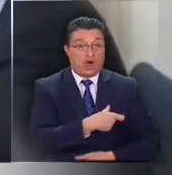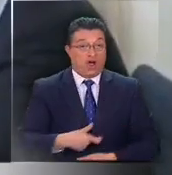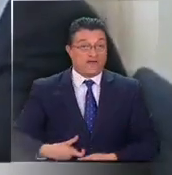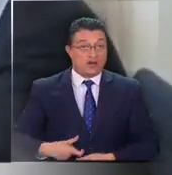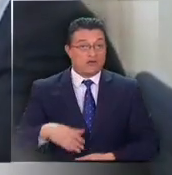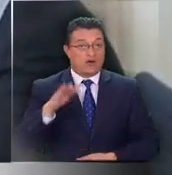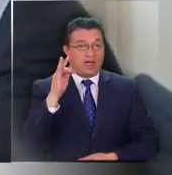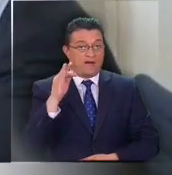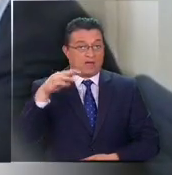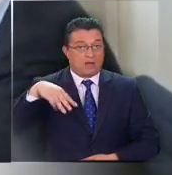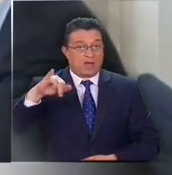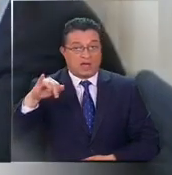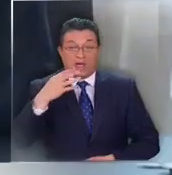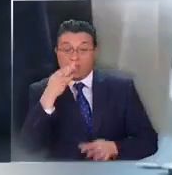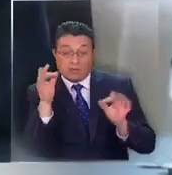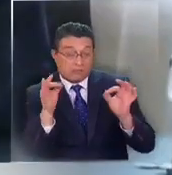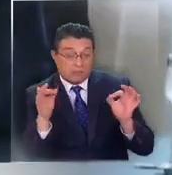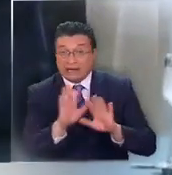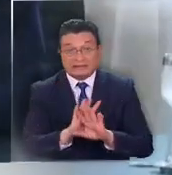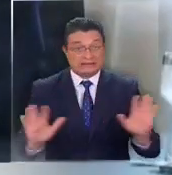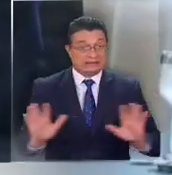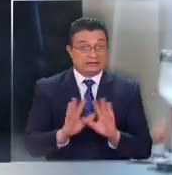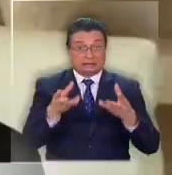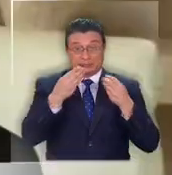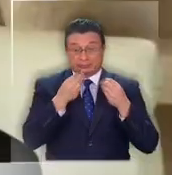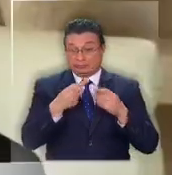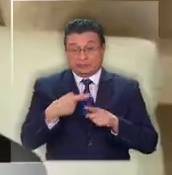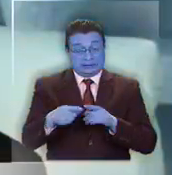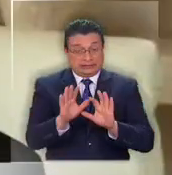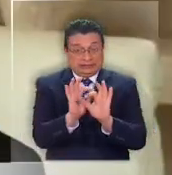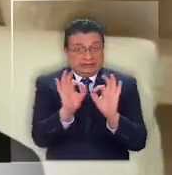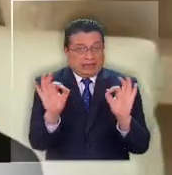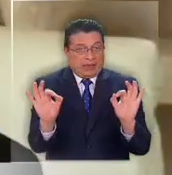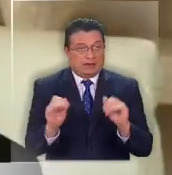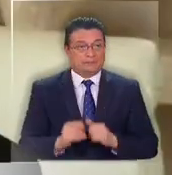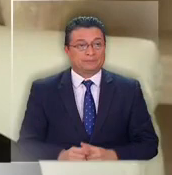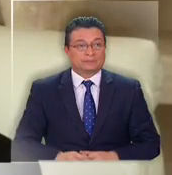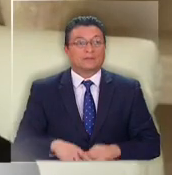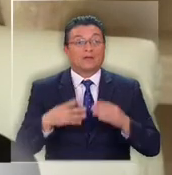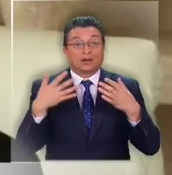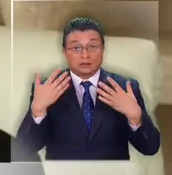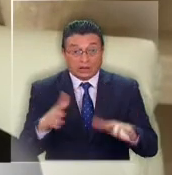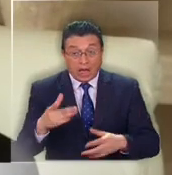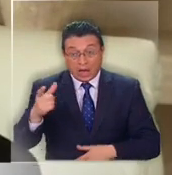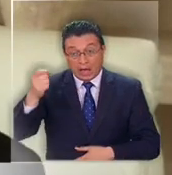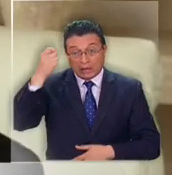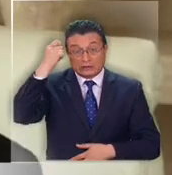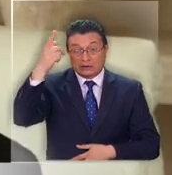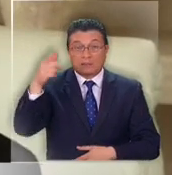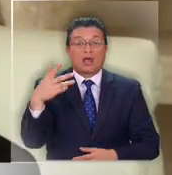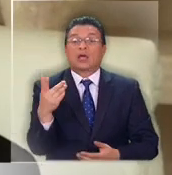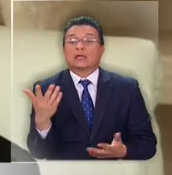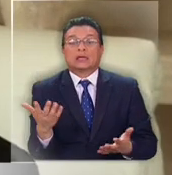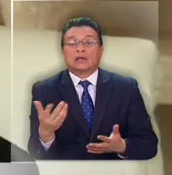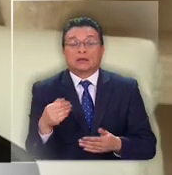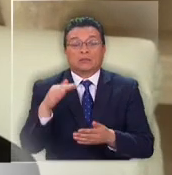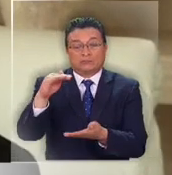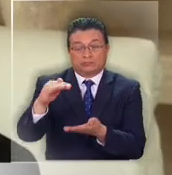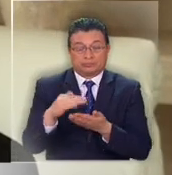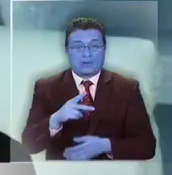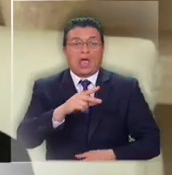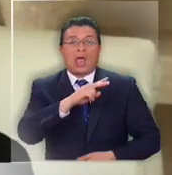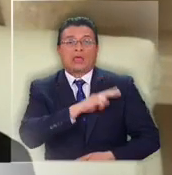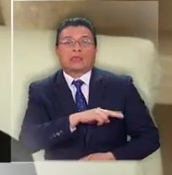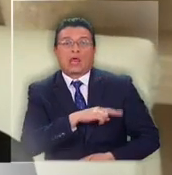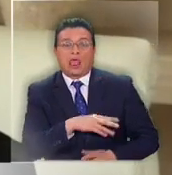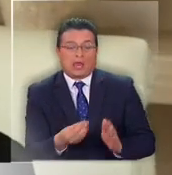FMI detallaron los montos ni las condiciones del crédito. Una vez que se sepa con exactitud de cuáles son las condiciones, las tasas y los